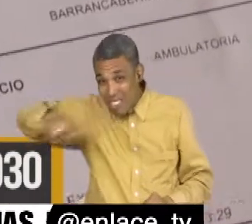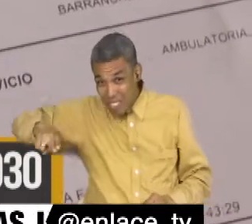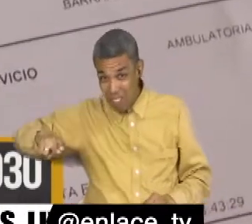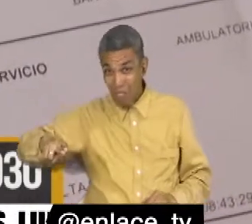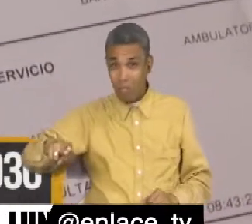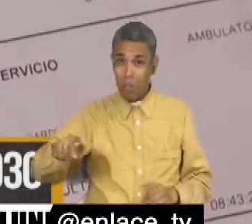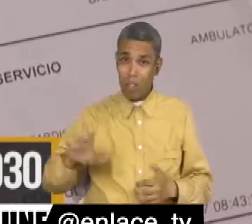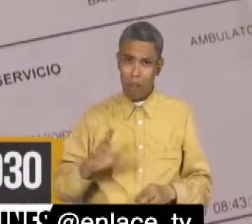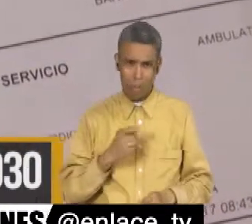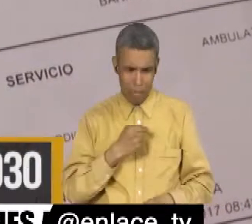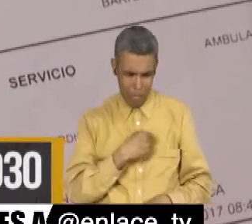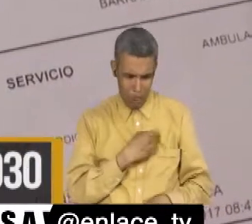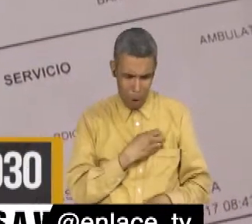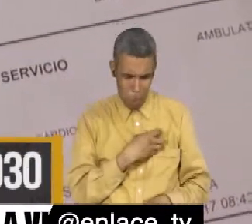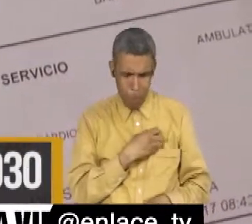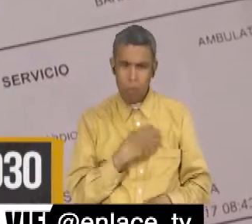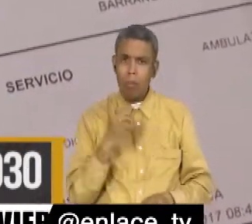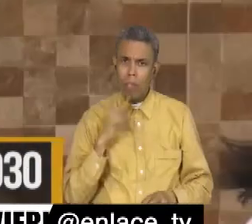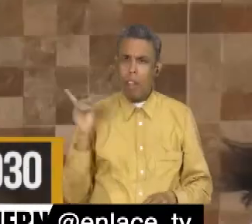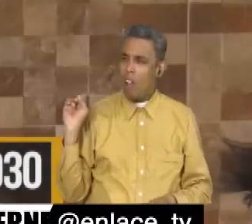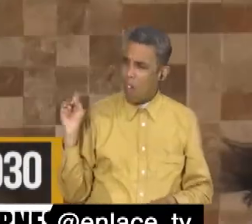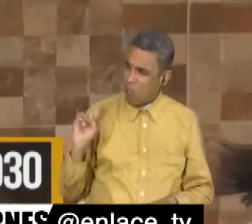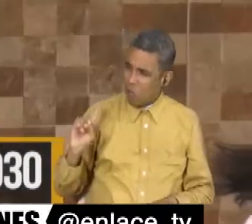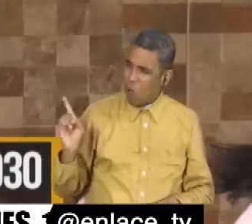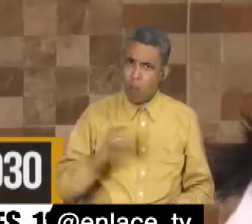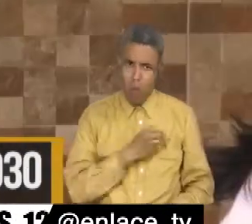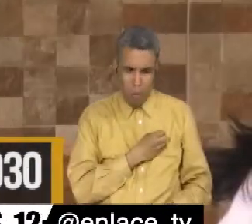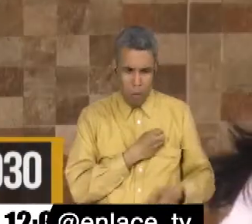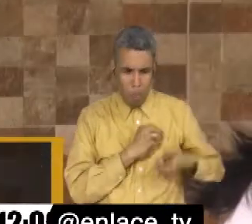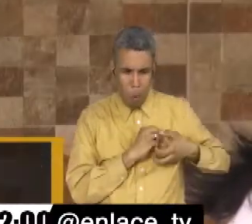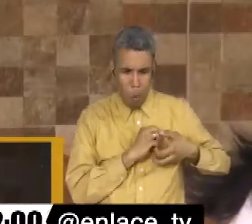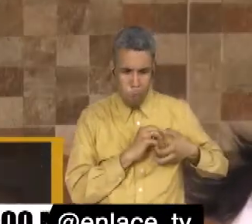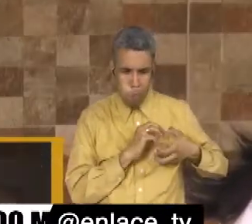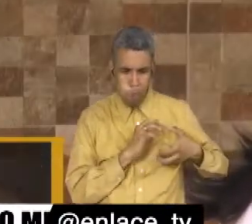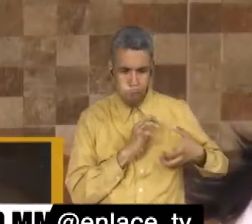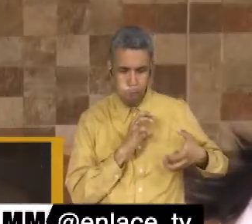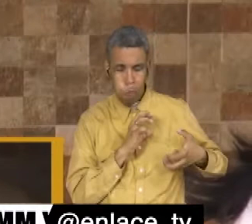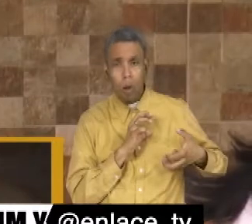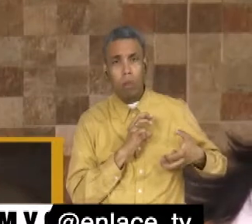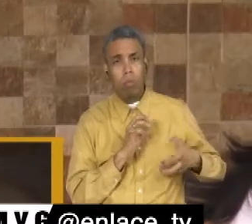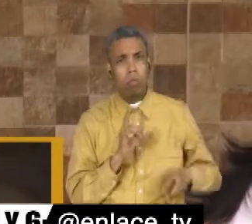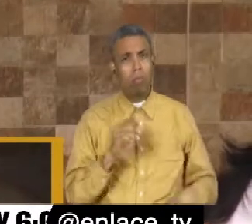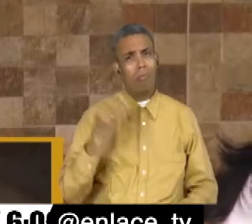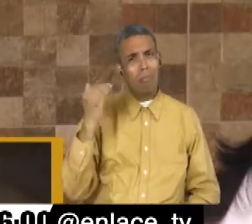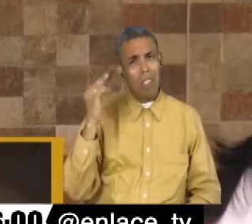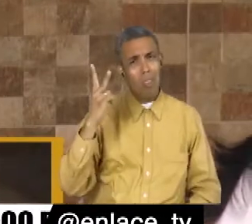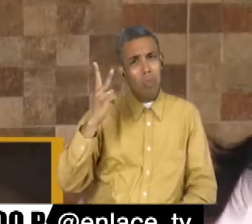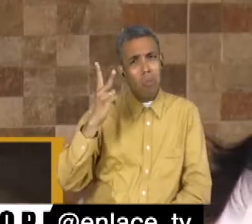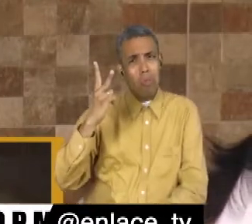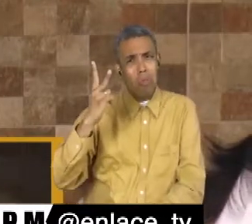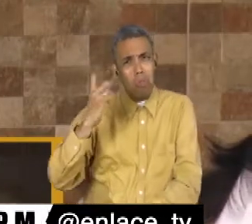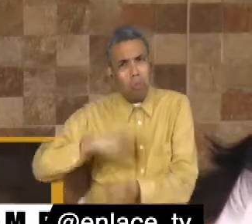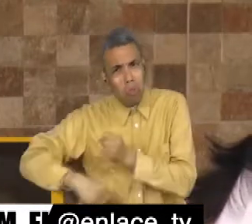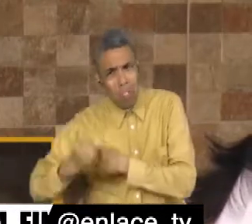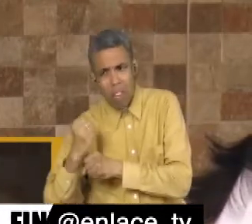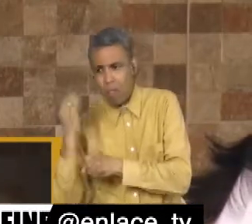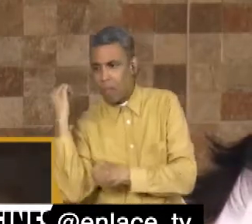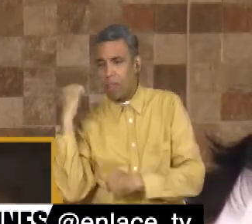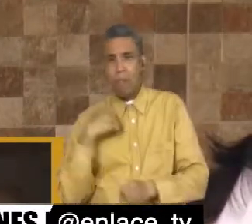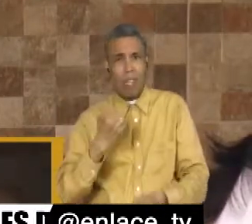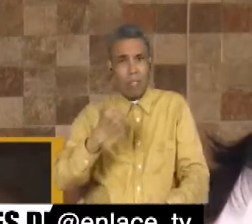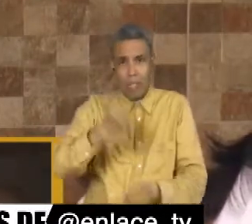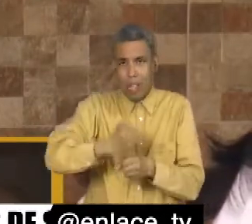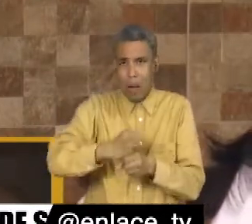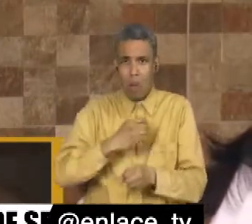ido creciendo el corazón con el pasar del tiempo. El niño automáticamente, yo tenía 2 años, no llevaba los controles por escasez, porque estaba sin trabajo, no tenía seguridad